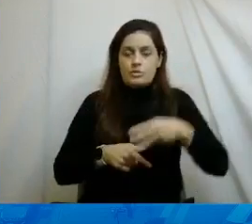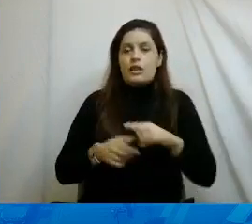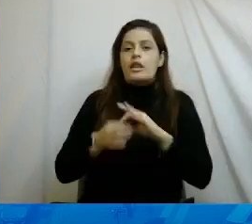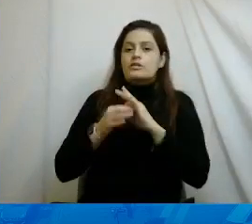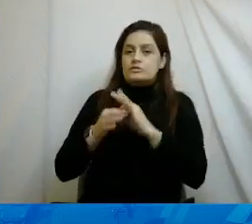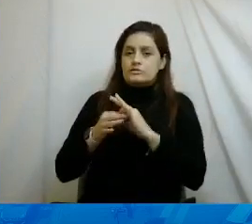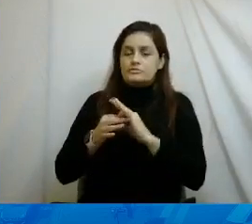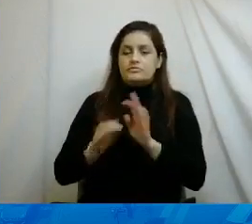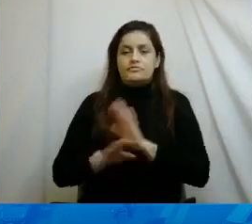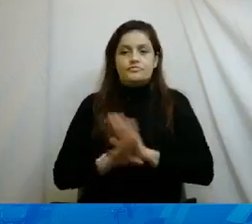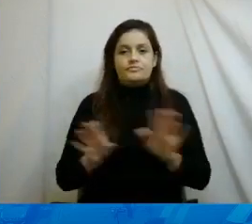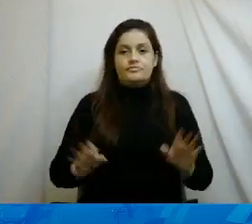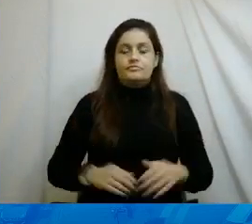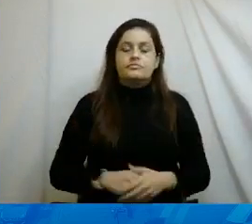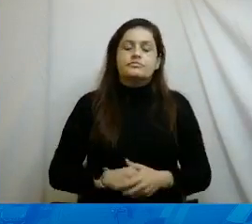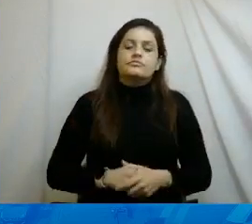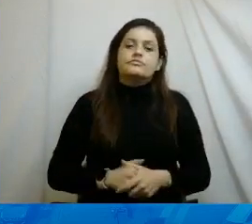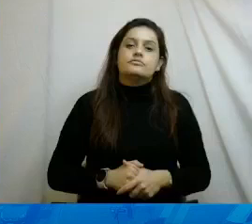gracias.